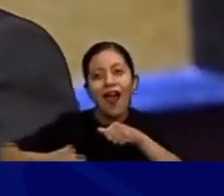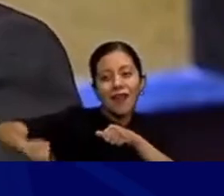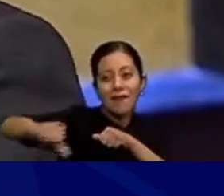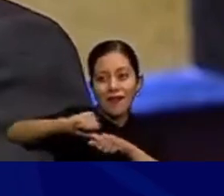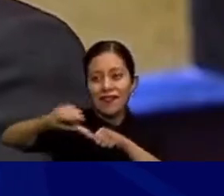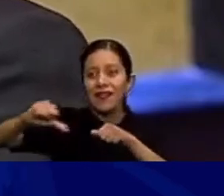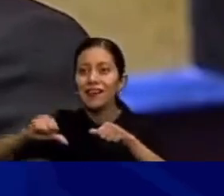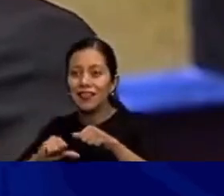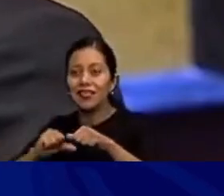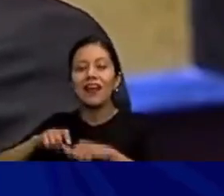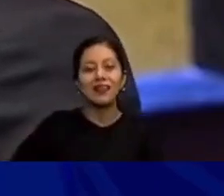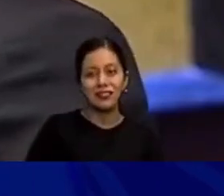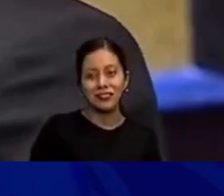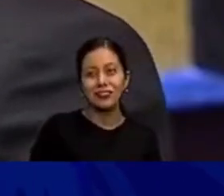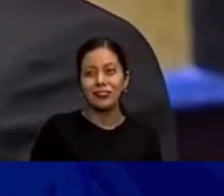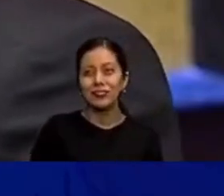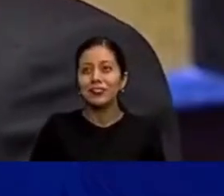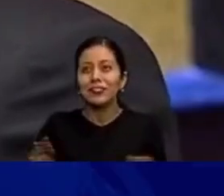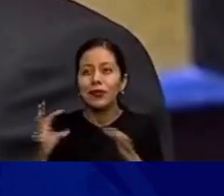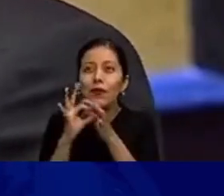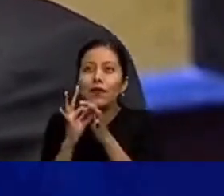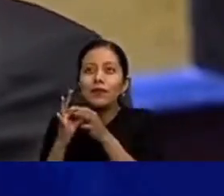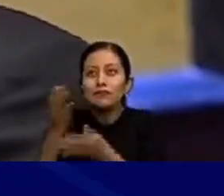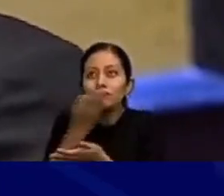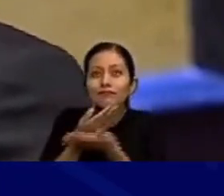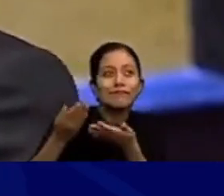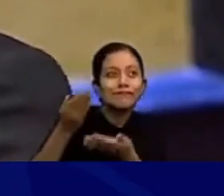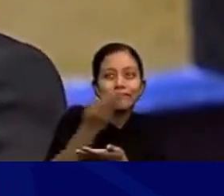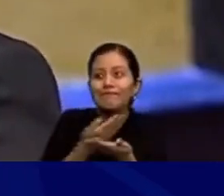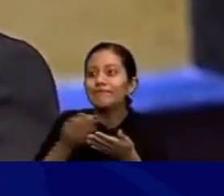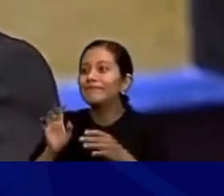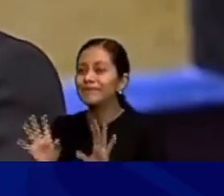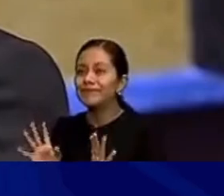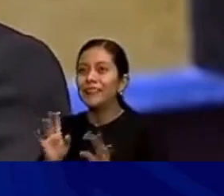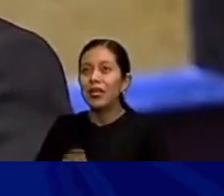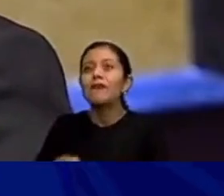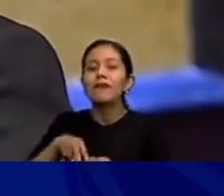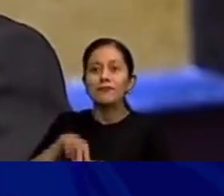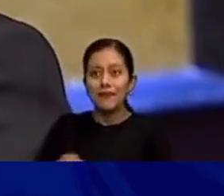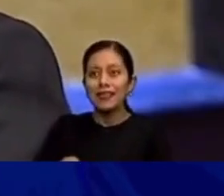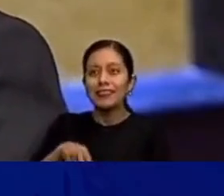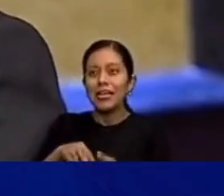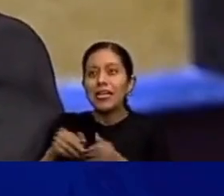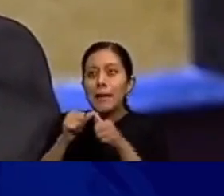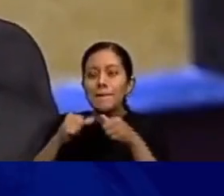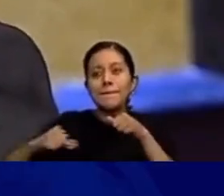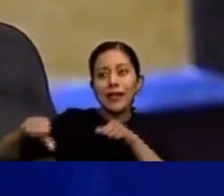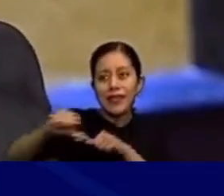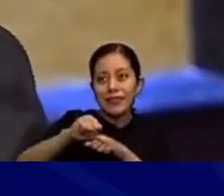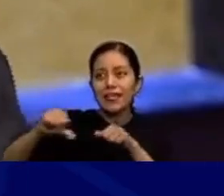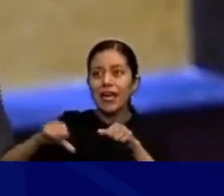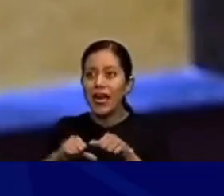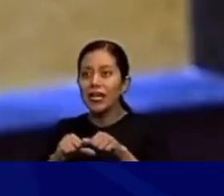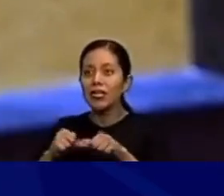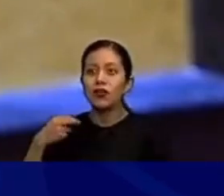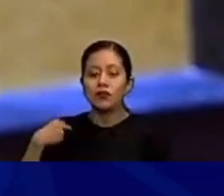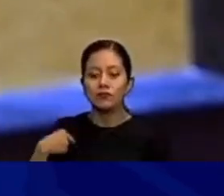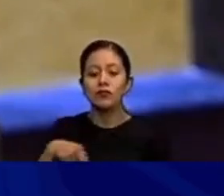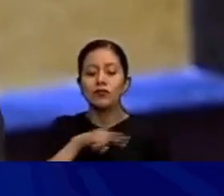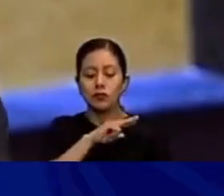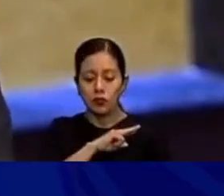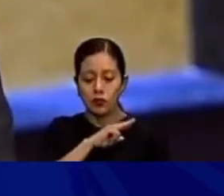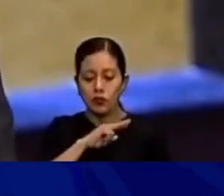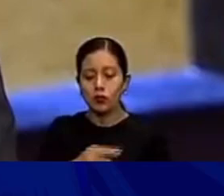que combinar las dos cosas, combinar la fuerza y la firmeza con la empatía con nuestros hermanos ecuatorianos.